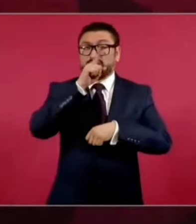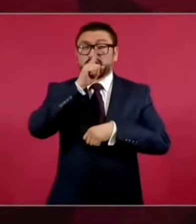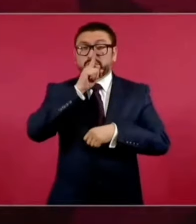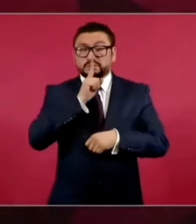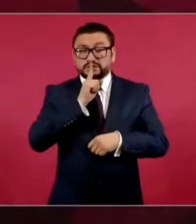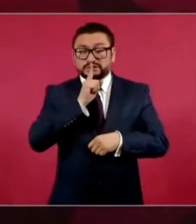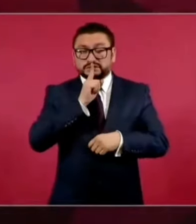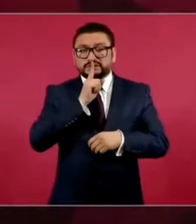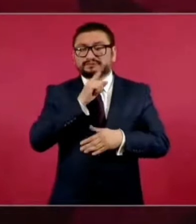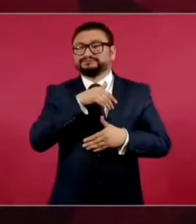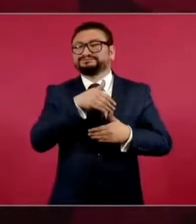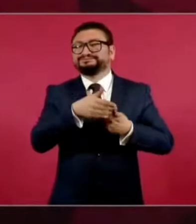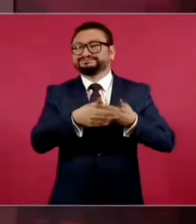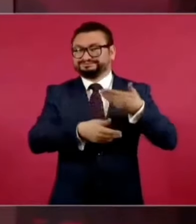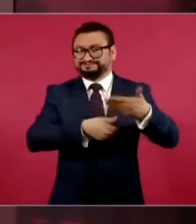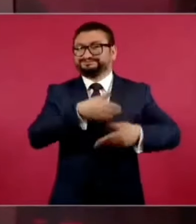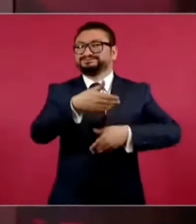reaccionaria.